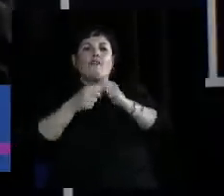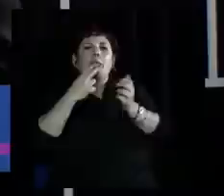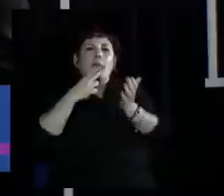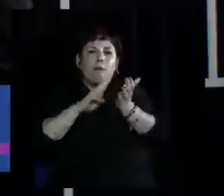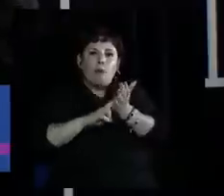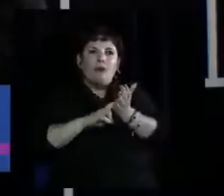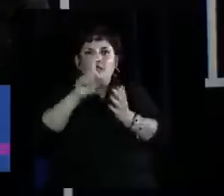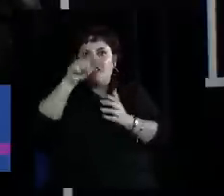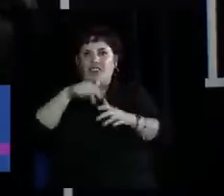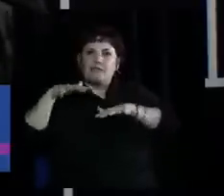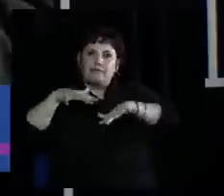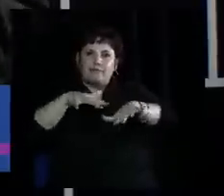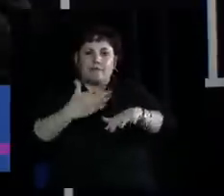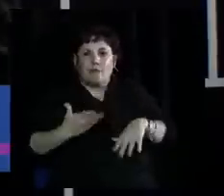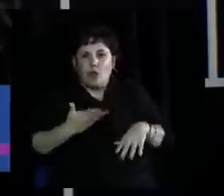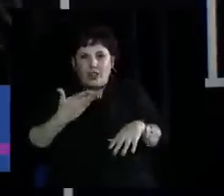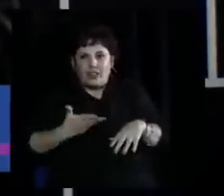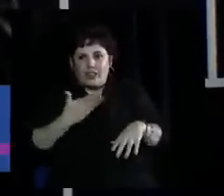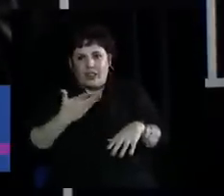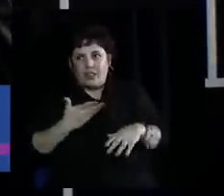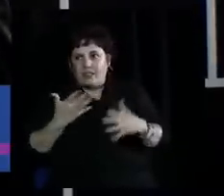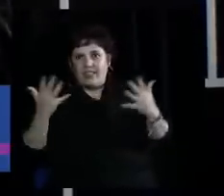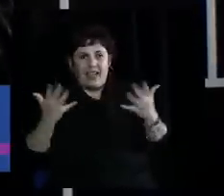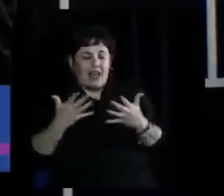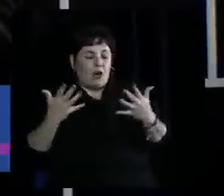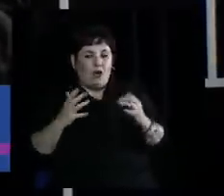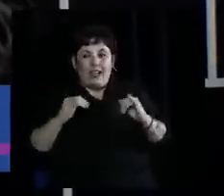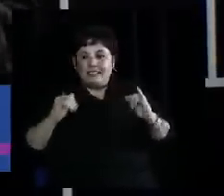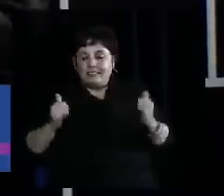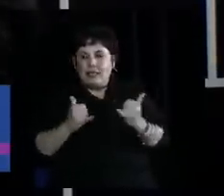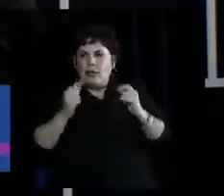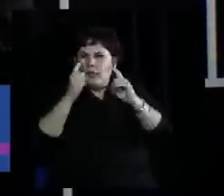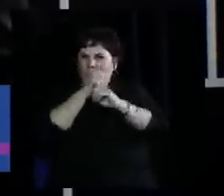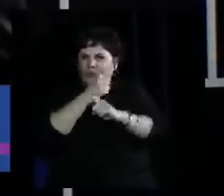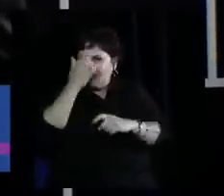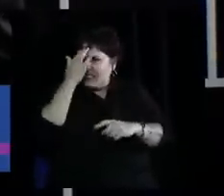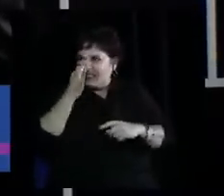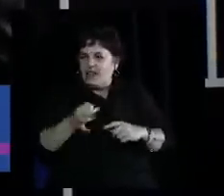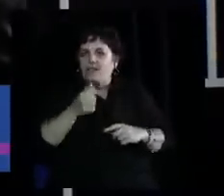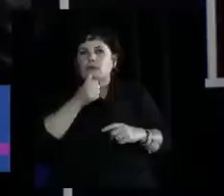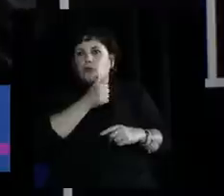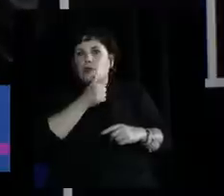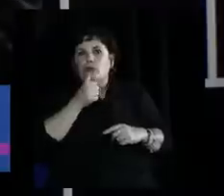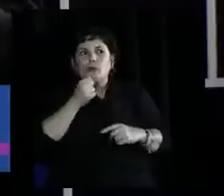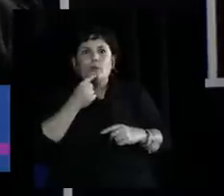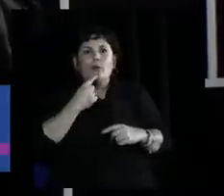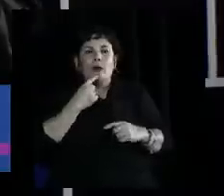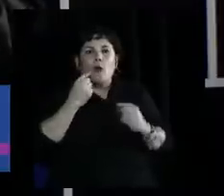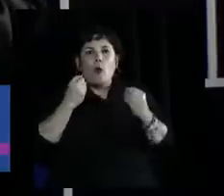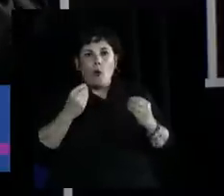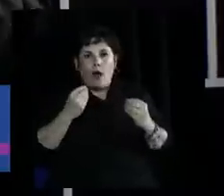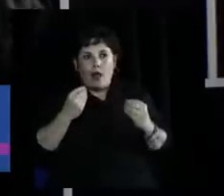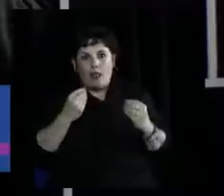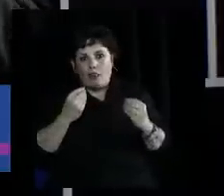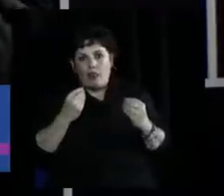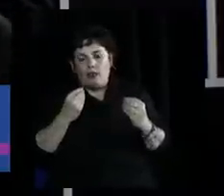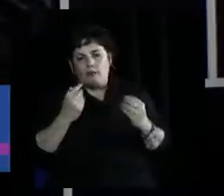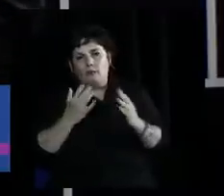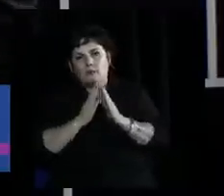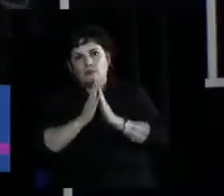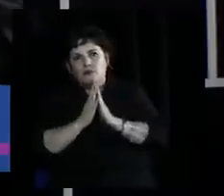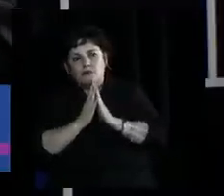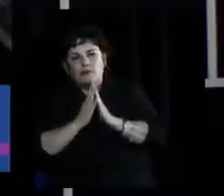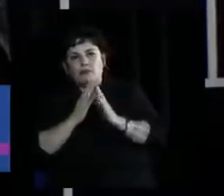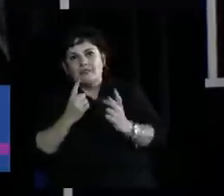originó las movilizaciones, ahora se ha llevado a un extremo que es difícil saber cuál va a ser la solución política, aunque, por favor,